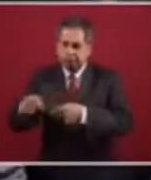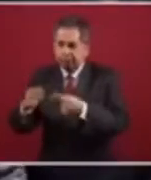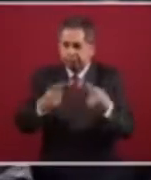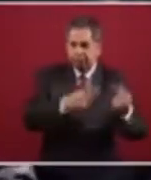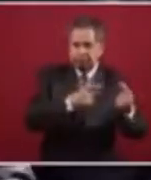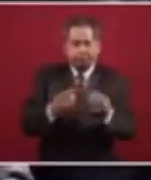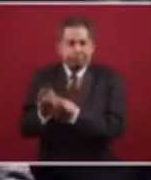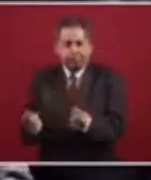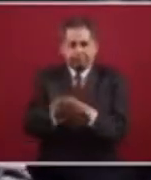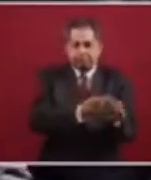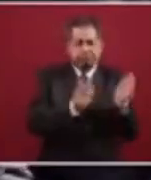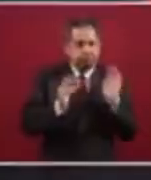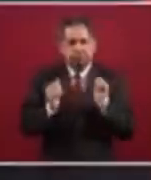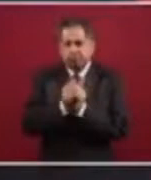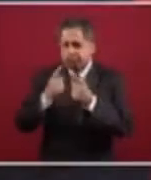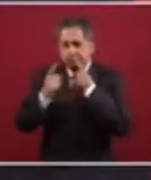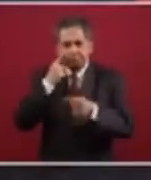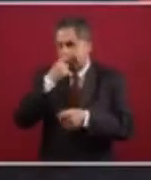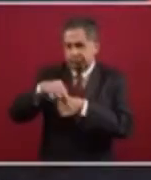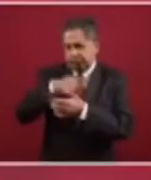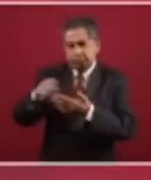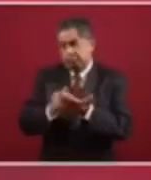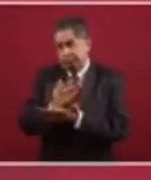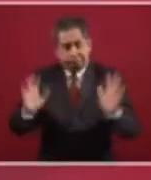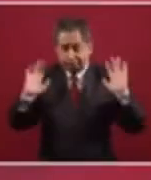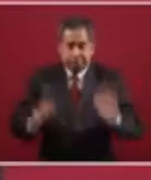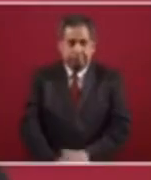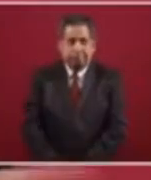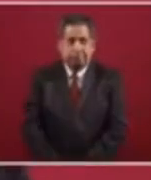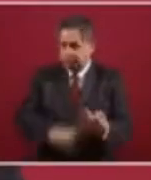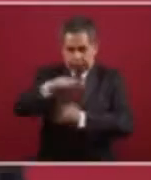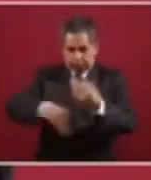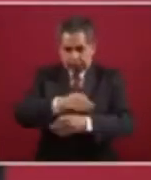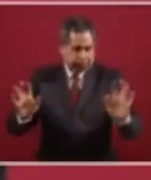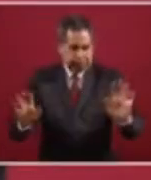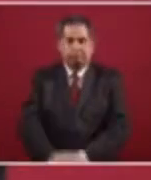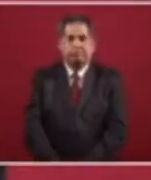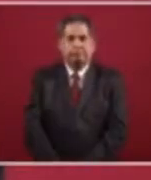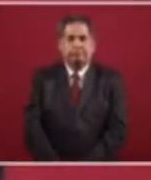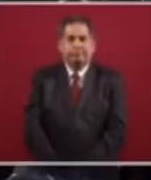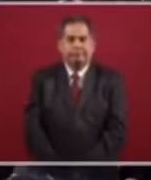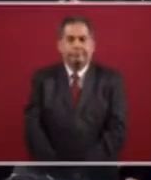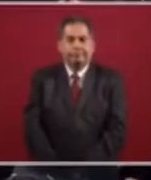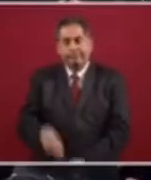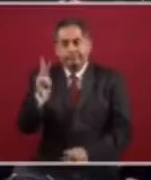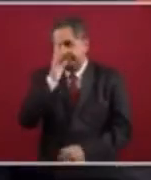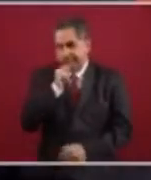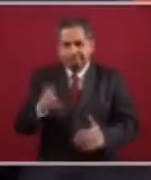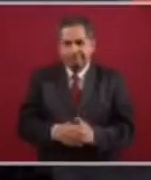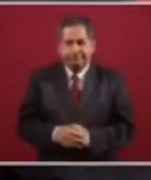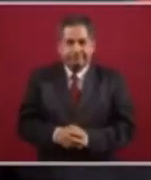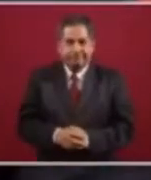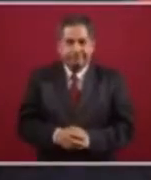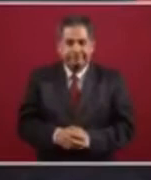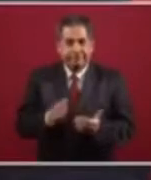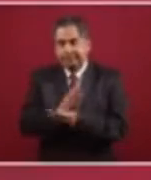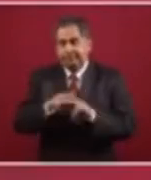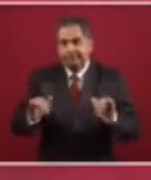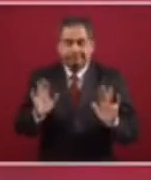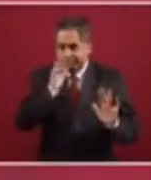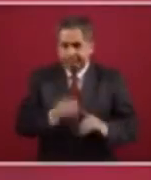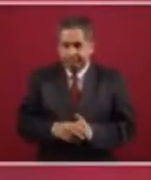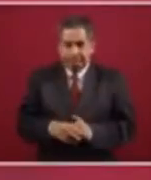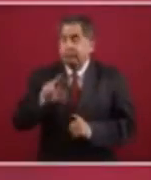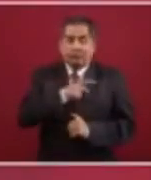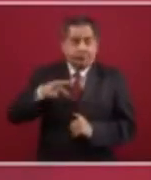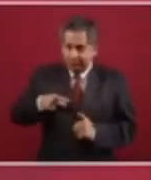diferencias mediante el método democrático. Entonces, a todos. Mi recomendación respetuosa era que no